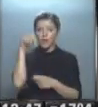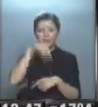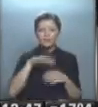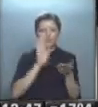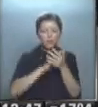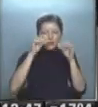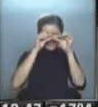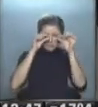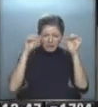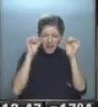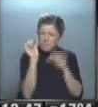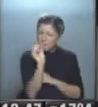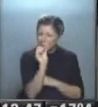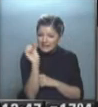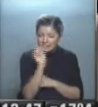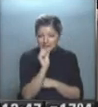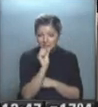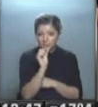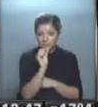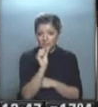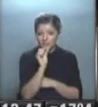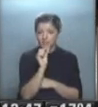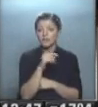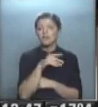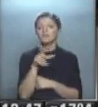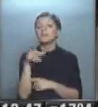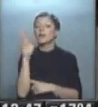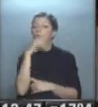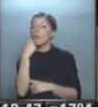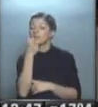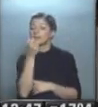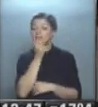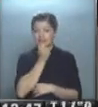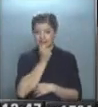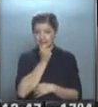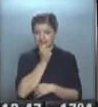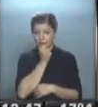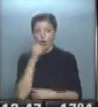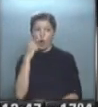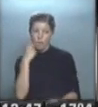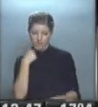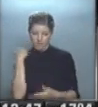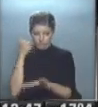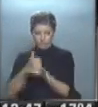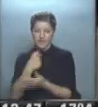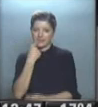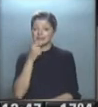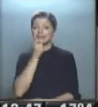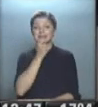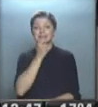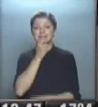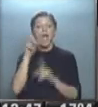de lo chiquitito. Que justamente lo que plantean es que si tienen algo, los hombres que gobiernan plantean que si tienen